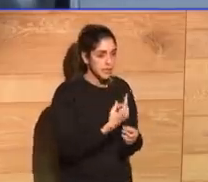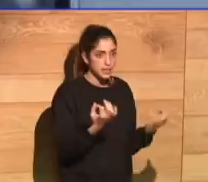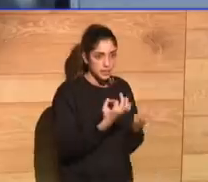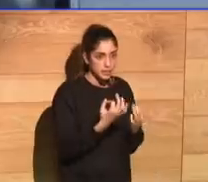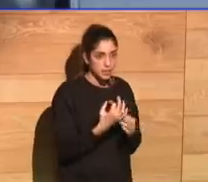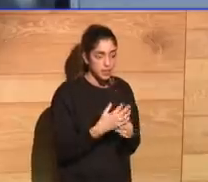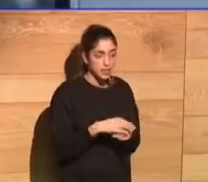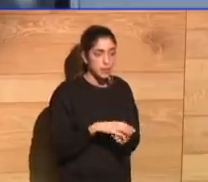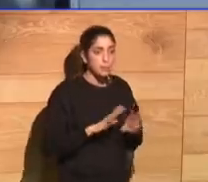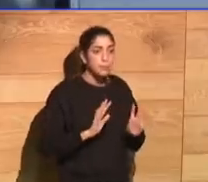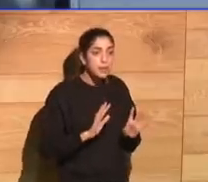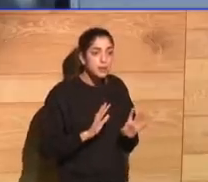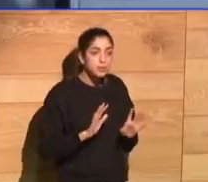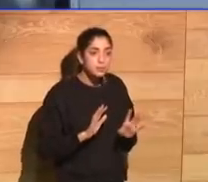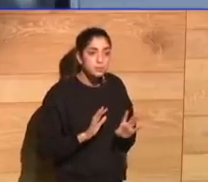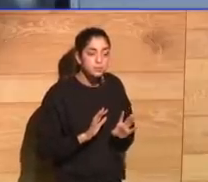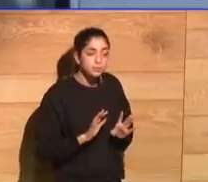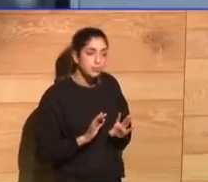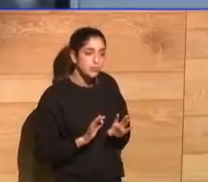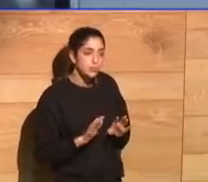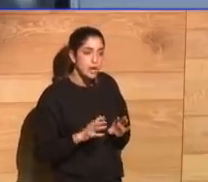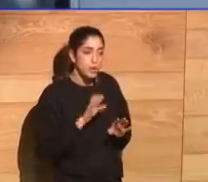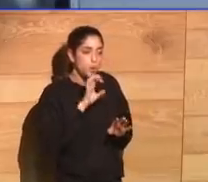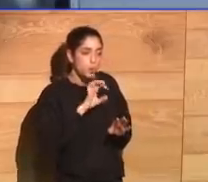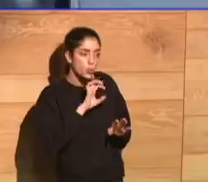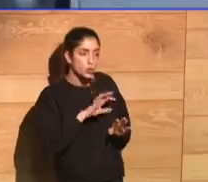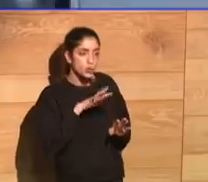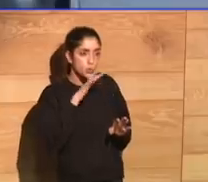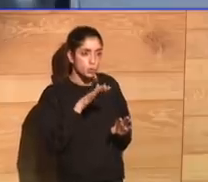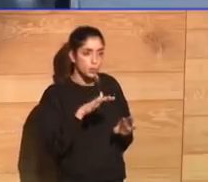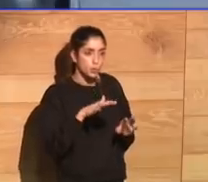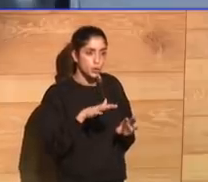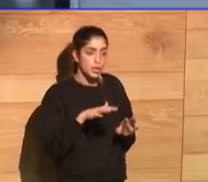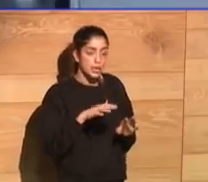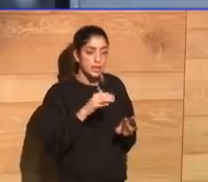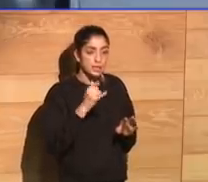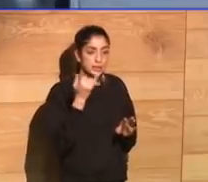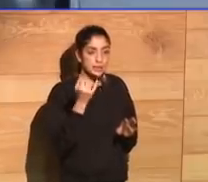son largas. Pero en fin, sucede con... Curiosamente, el primer elegido para Superman es Jerry Goldsmith.